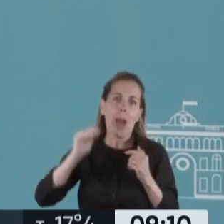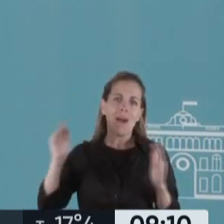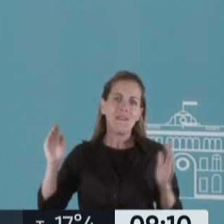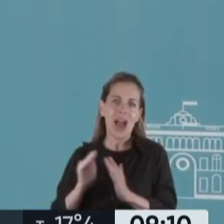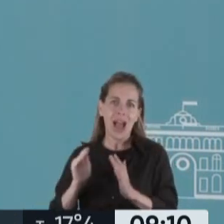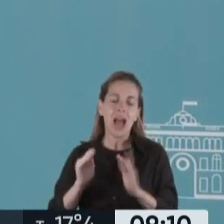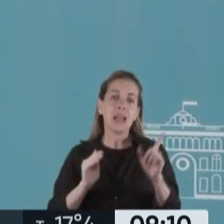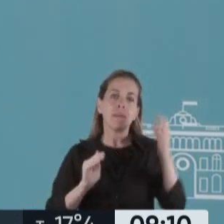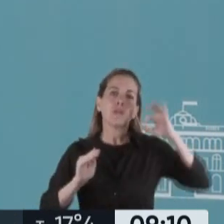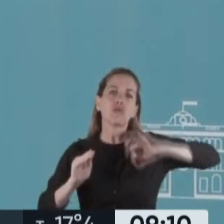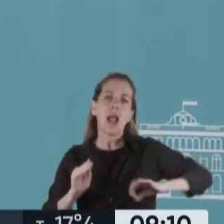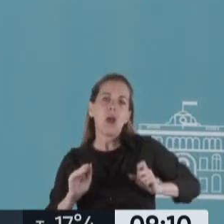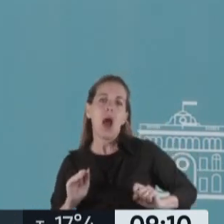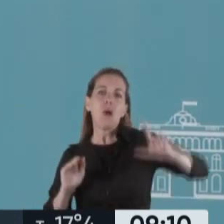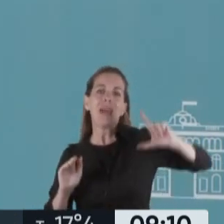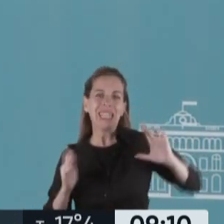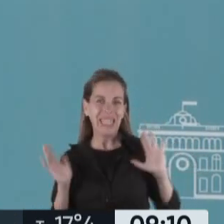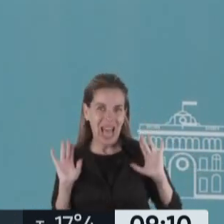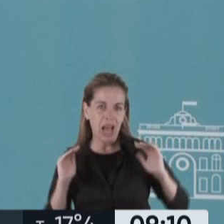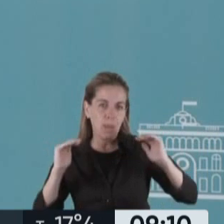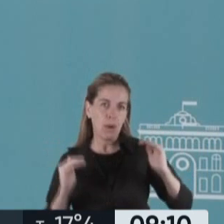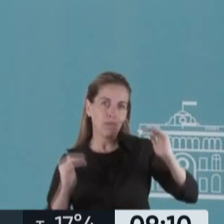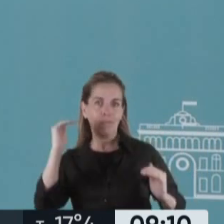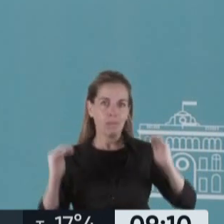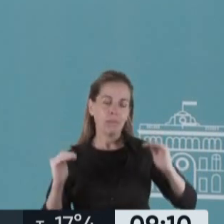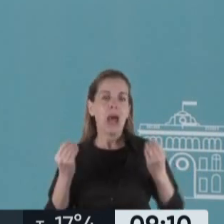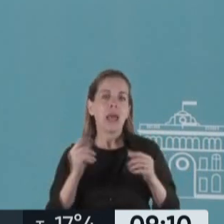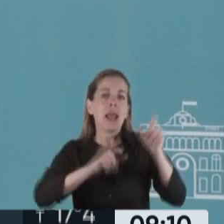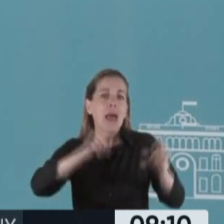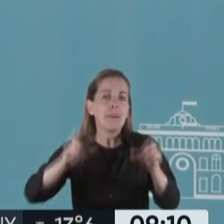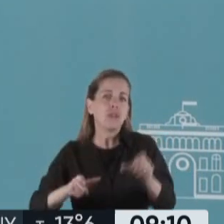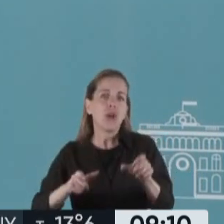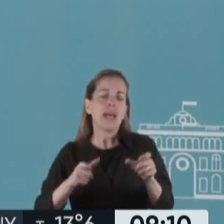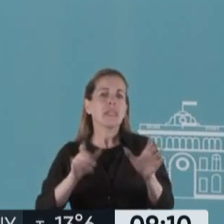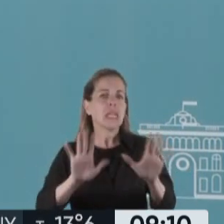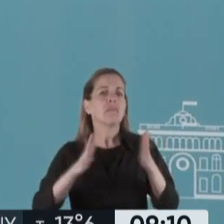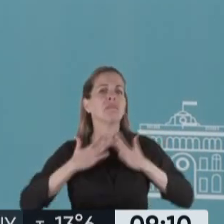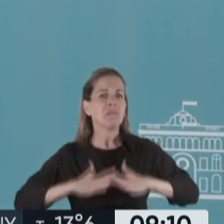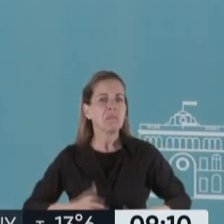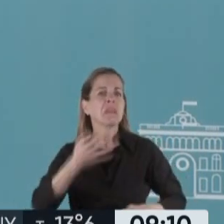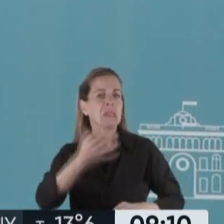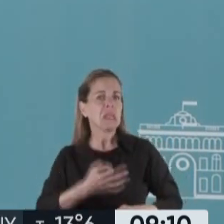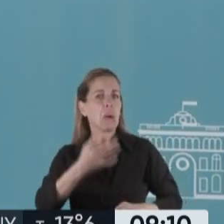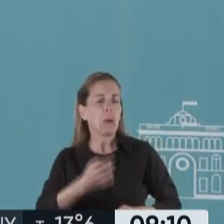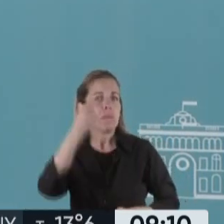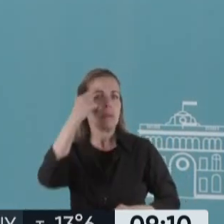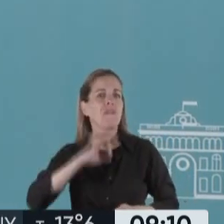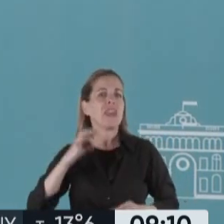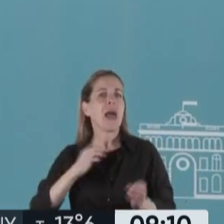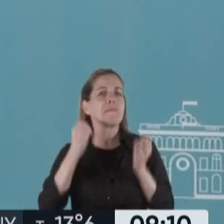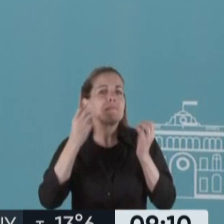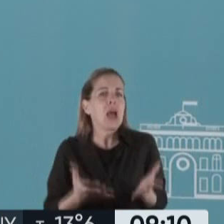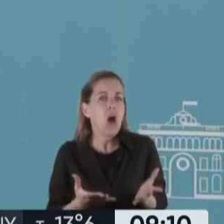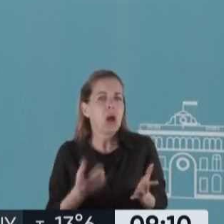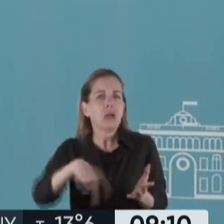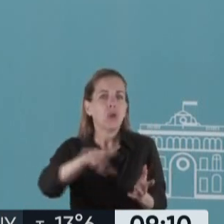esa manera los trabajadores y las trabajadoras puedan tener garantizada la vida que se merecen y que desean. Así